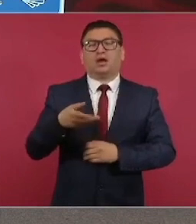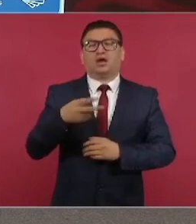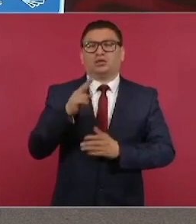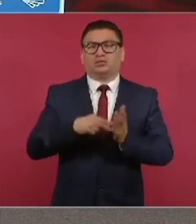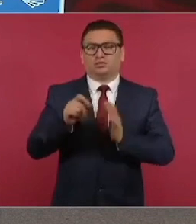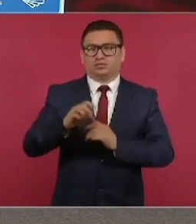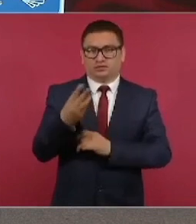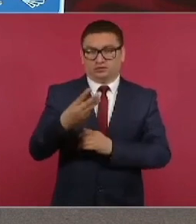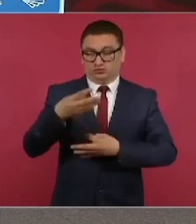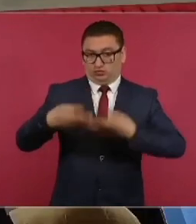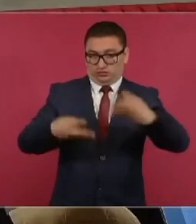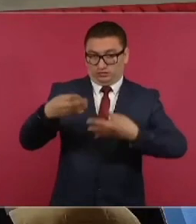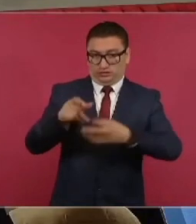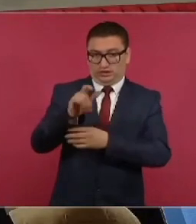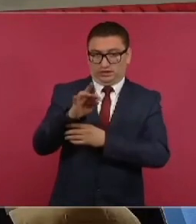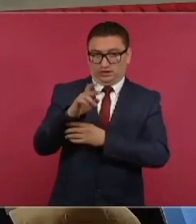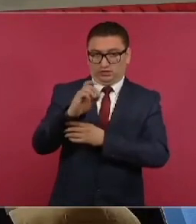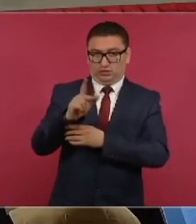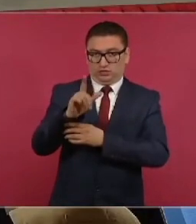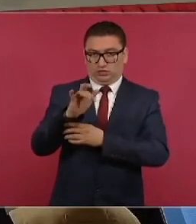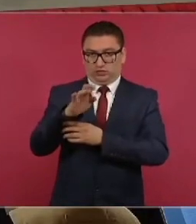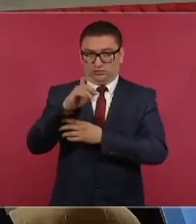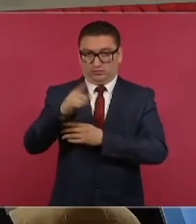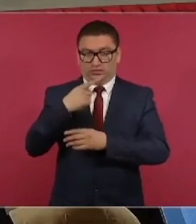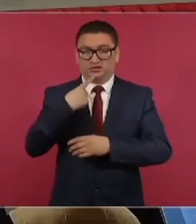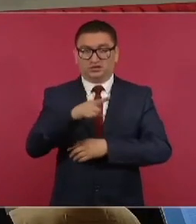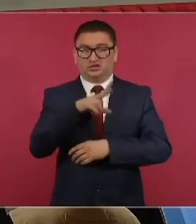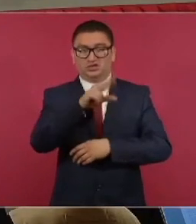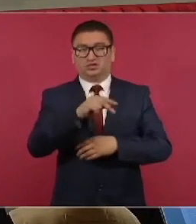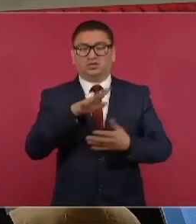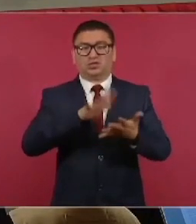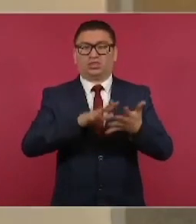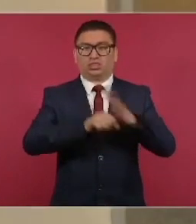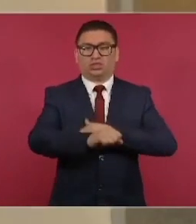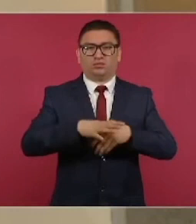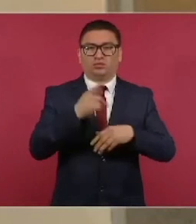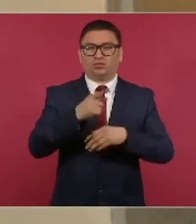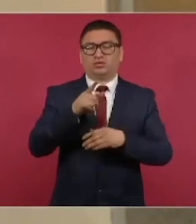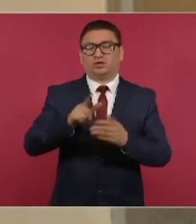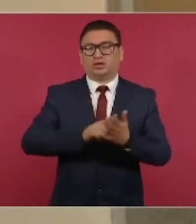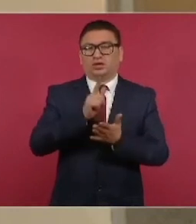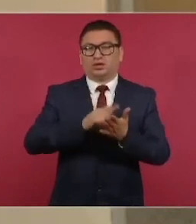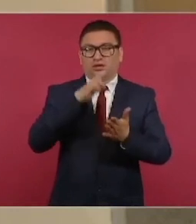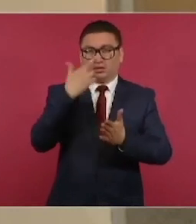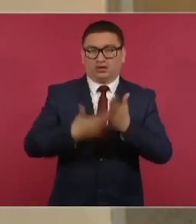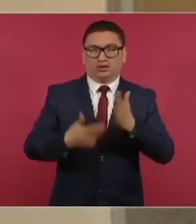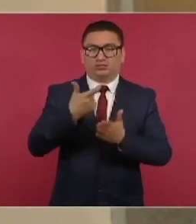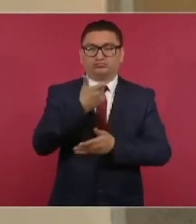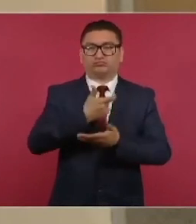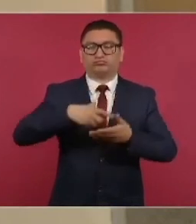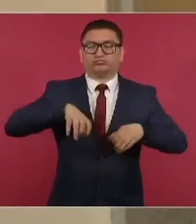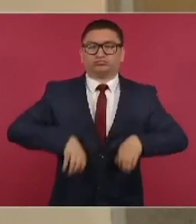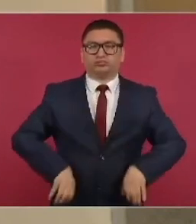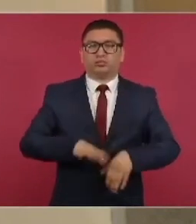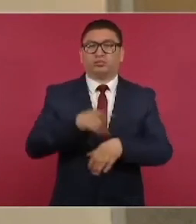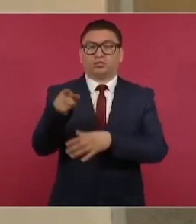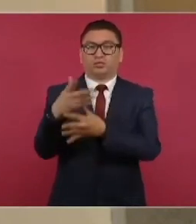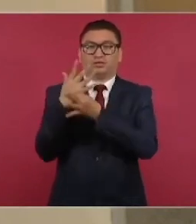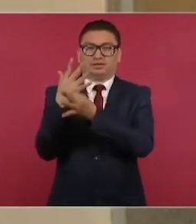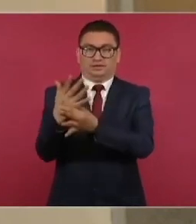juez Alarcón López negó la orden de aprensión contra Genaro n por el delito de enriquecimiento ilícito bajo el